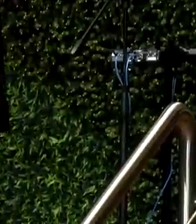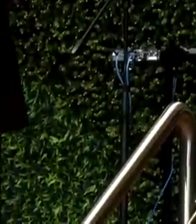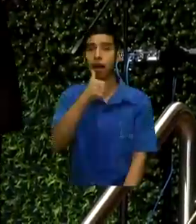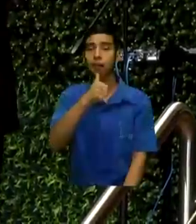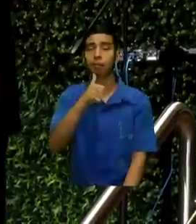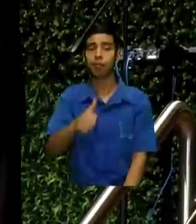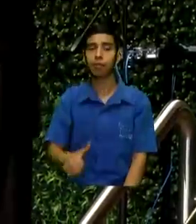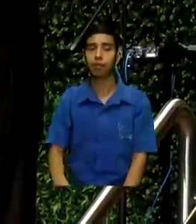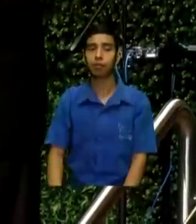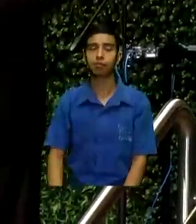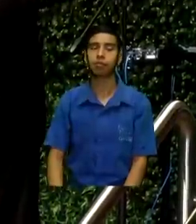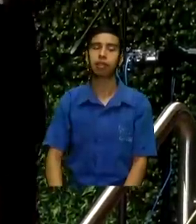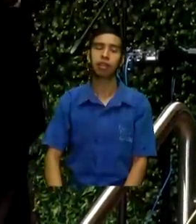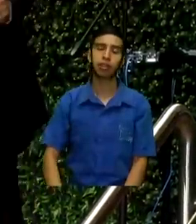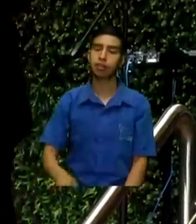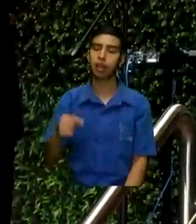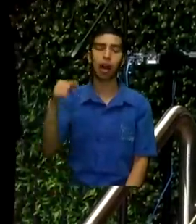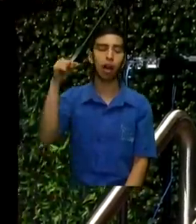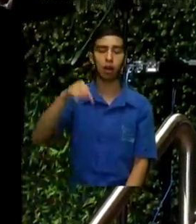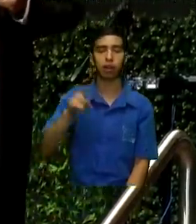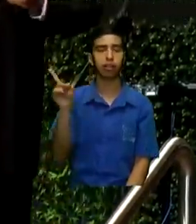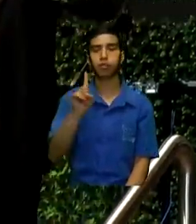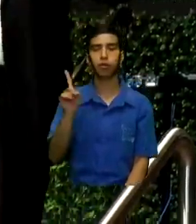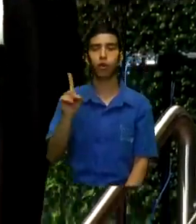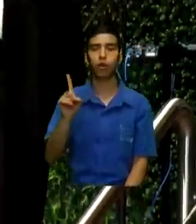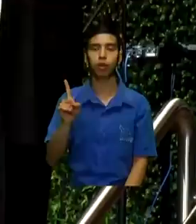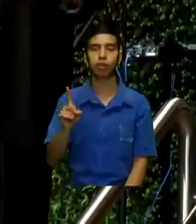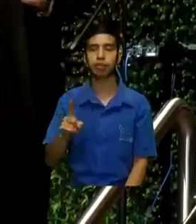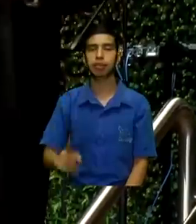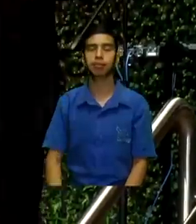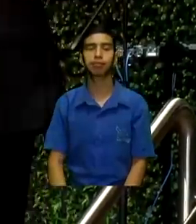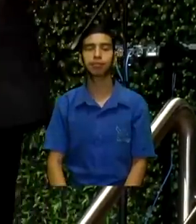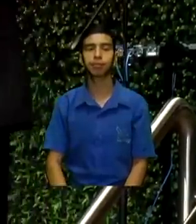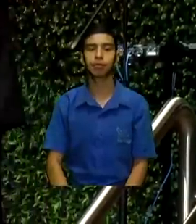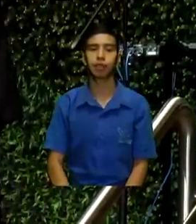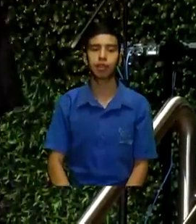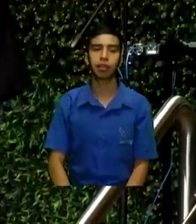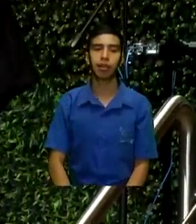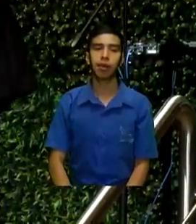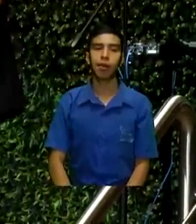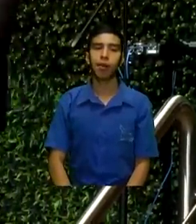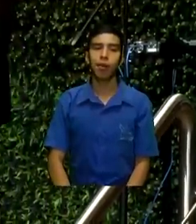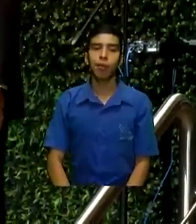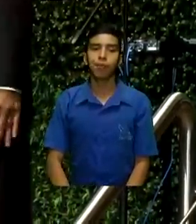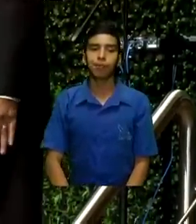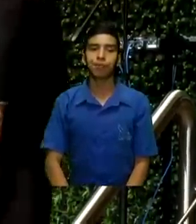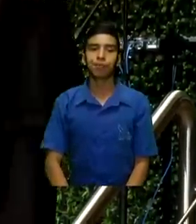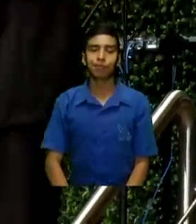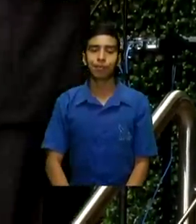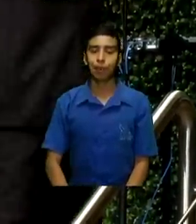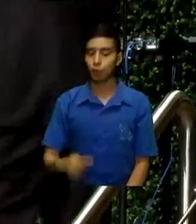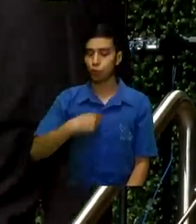ahora ya no es el comisariato del ejército, sí es, pero no es lo que era antes, eso me refiero, no se ofenda a nadie.